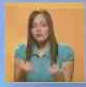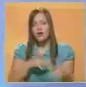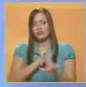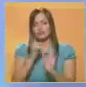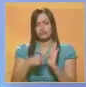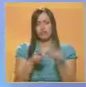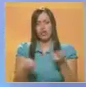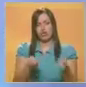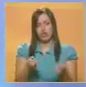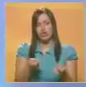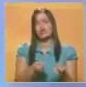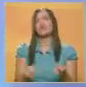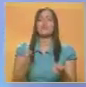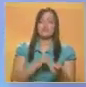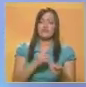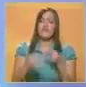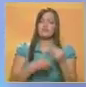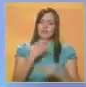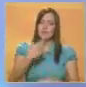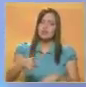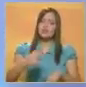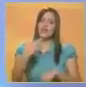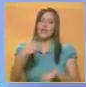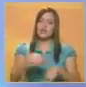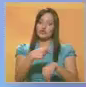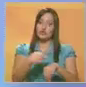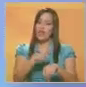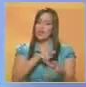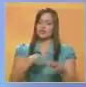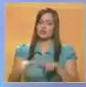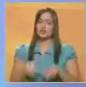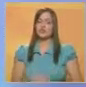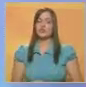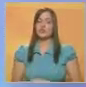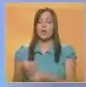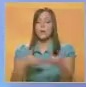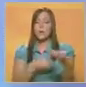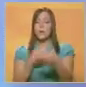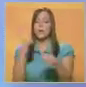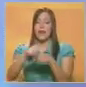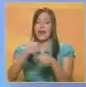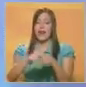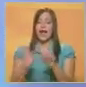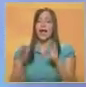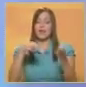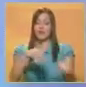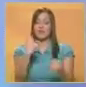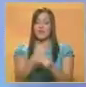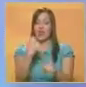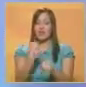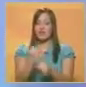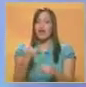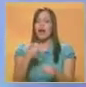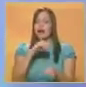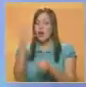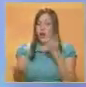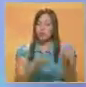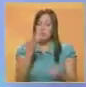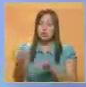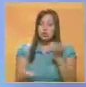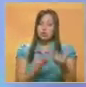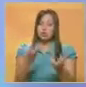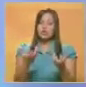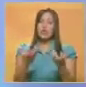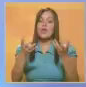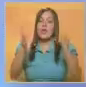y que restablecerán el servicio de las próximas tres obras bomberos de maracaibo apoyaron en las labores de extinción de las llamas y el